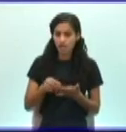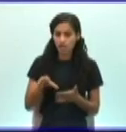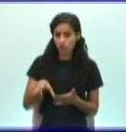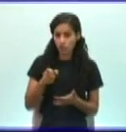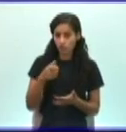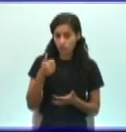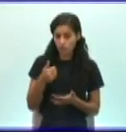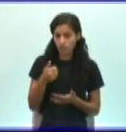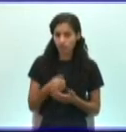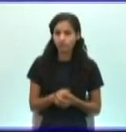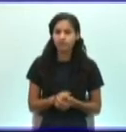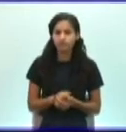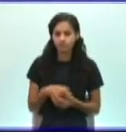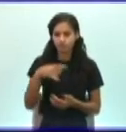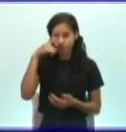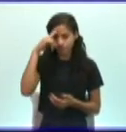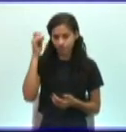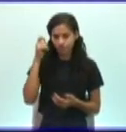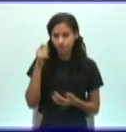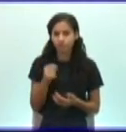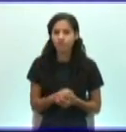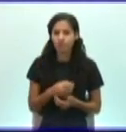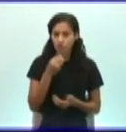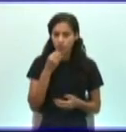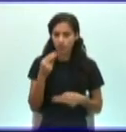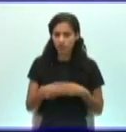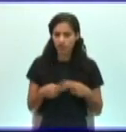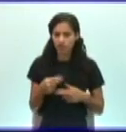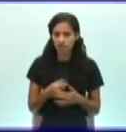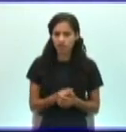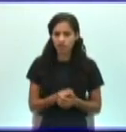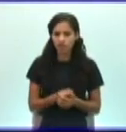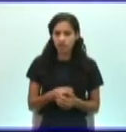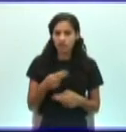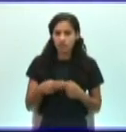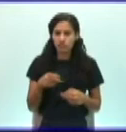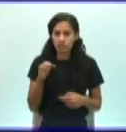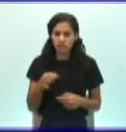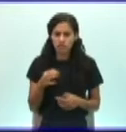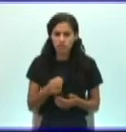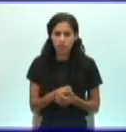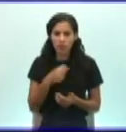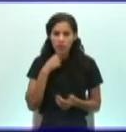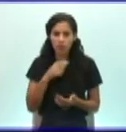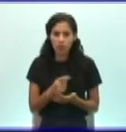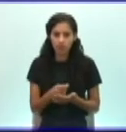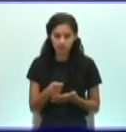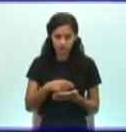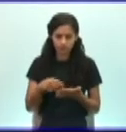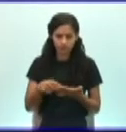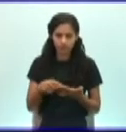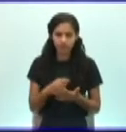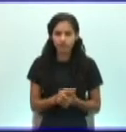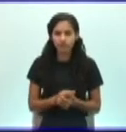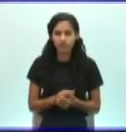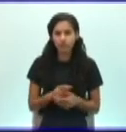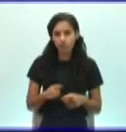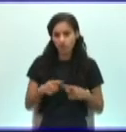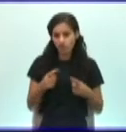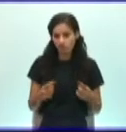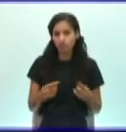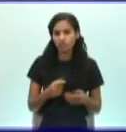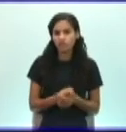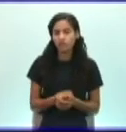el lápiz, entonces a trazar, manteniendo siempre el modelo caligráfico y por